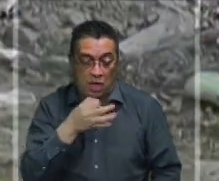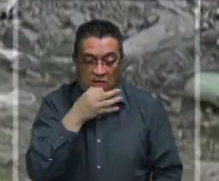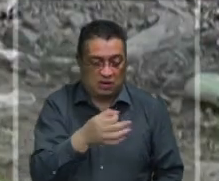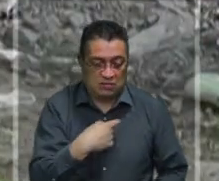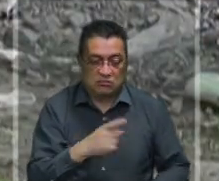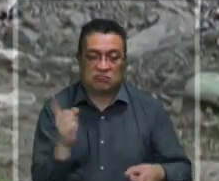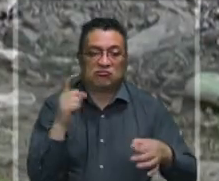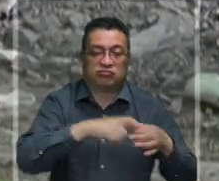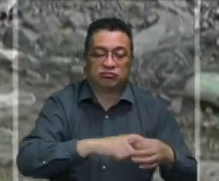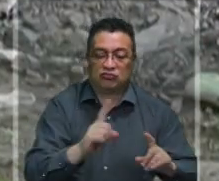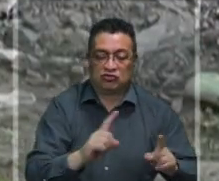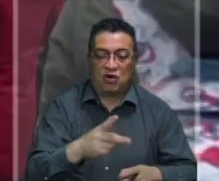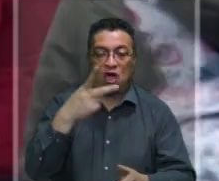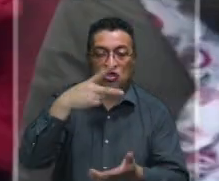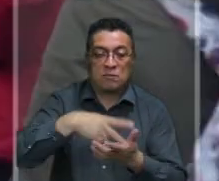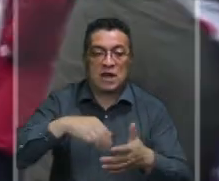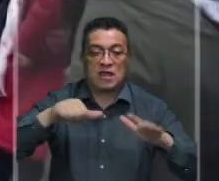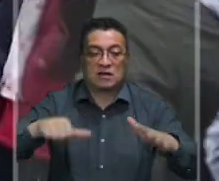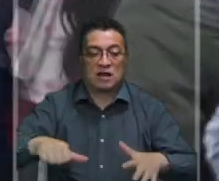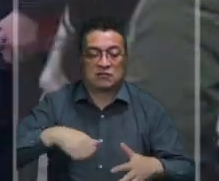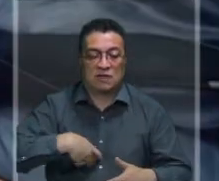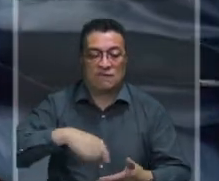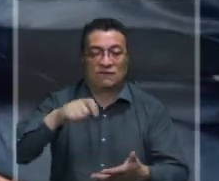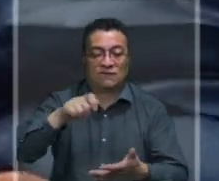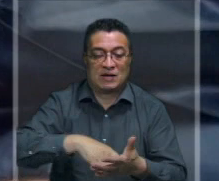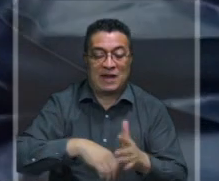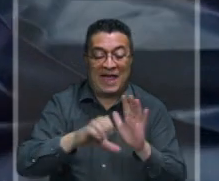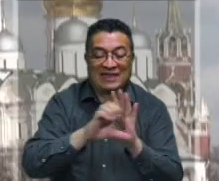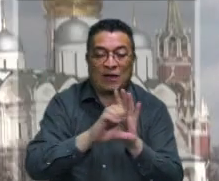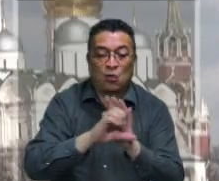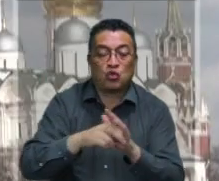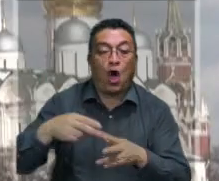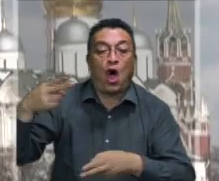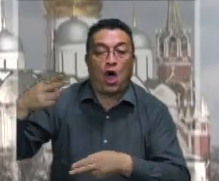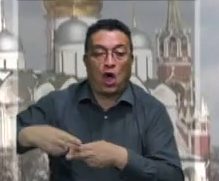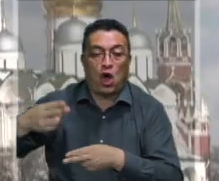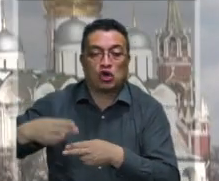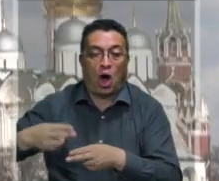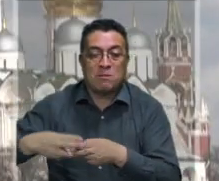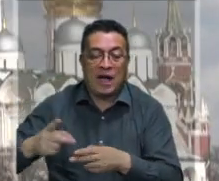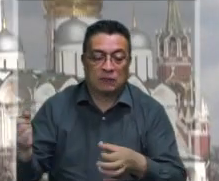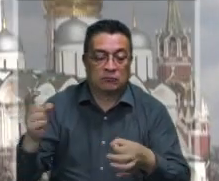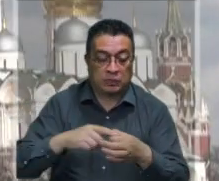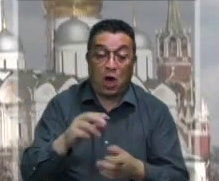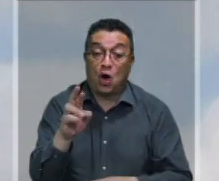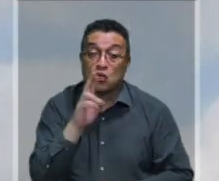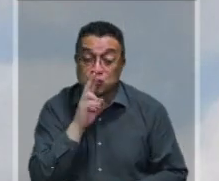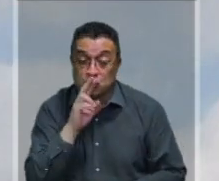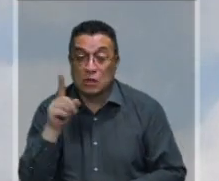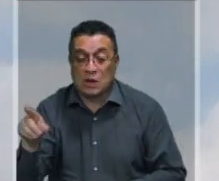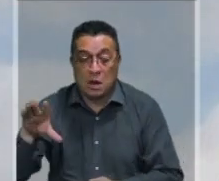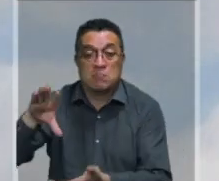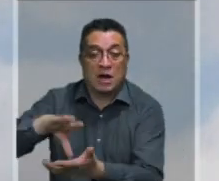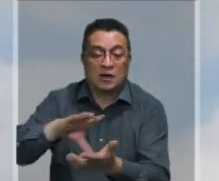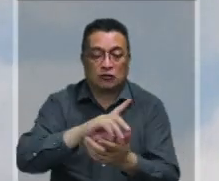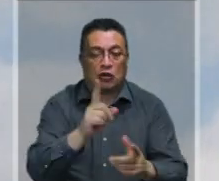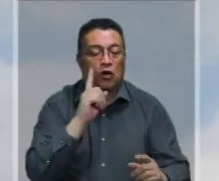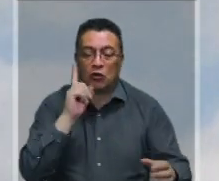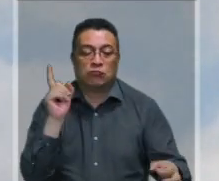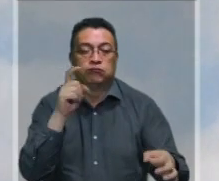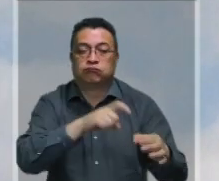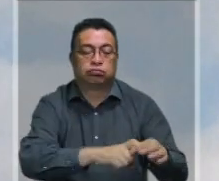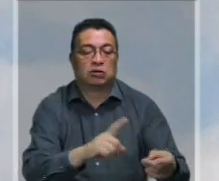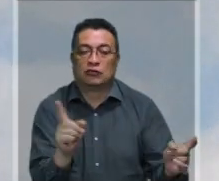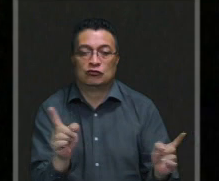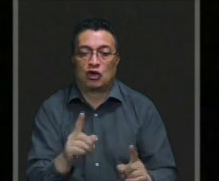y en 2016 reiteró su firma del Estatuto de Roma, que la rige. Rusia, como varios estados, no reconoce la jurisdicción